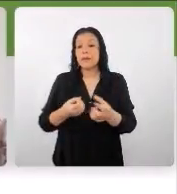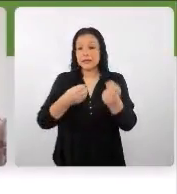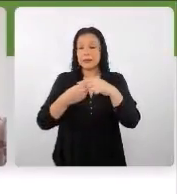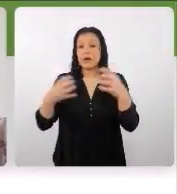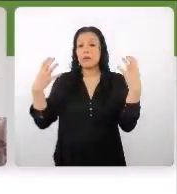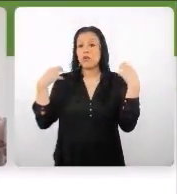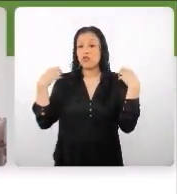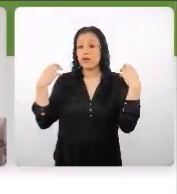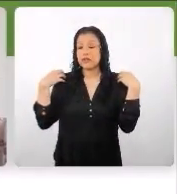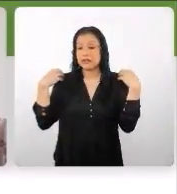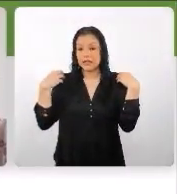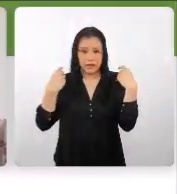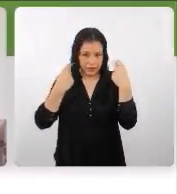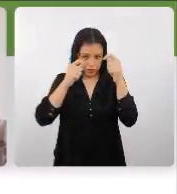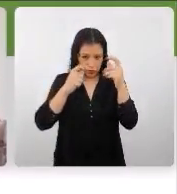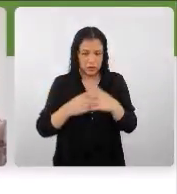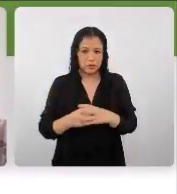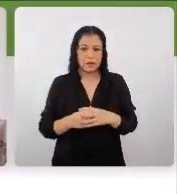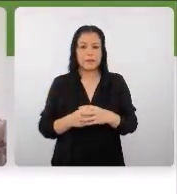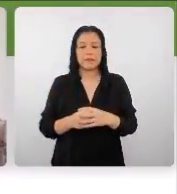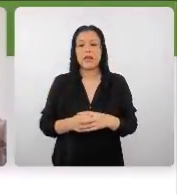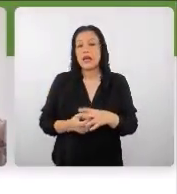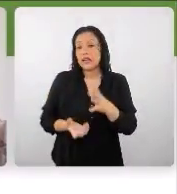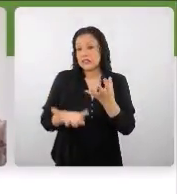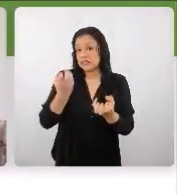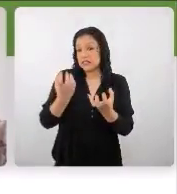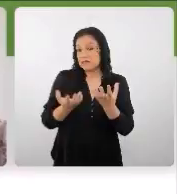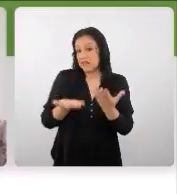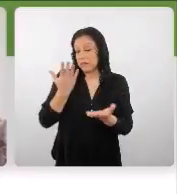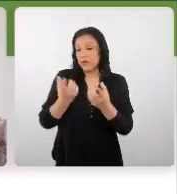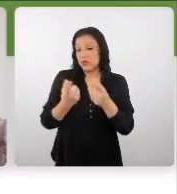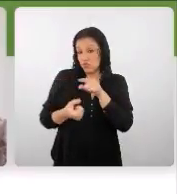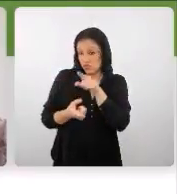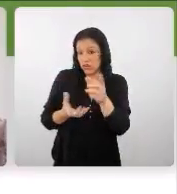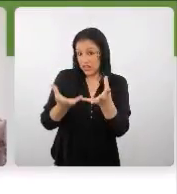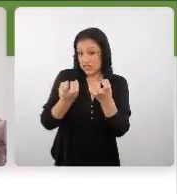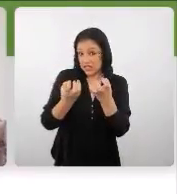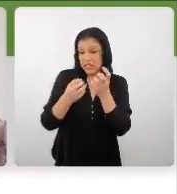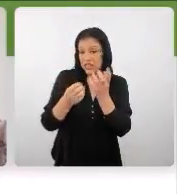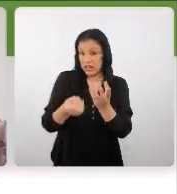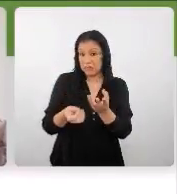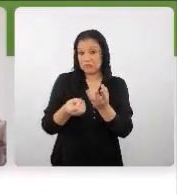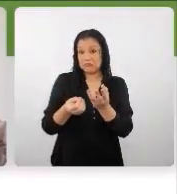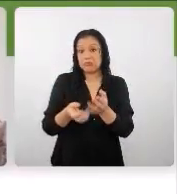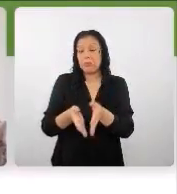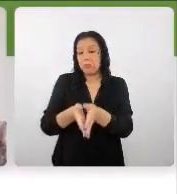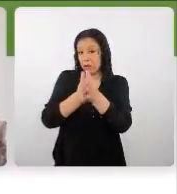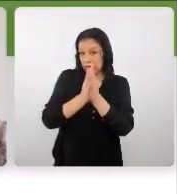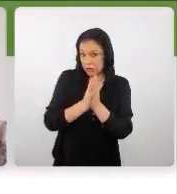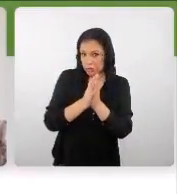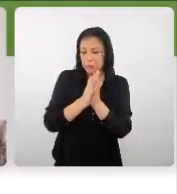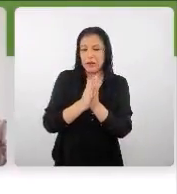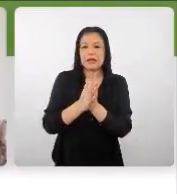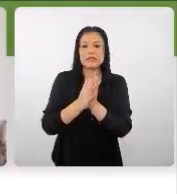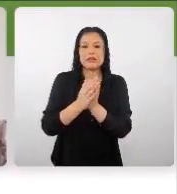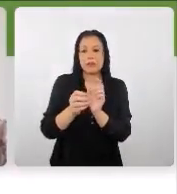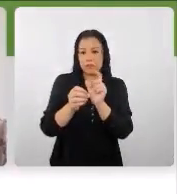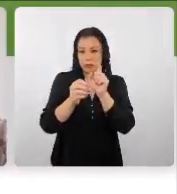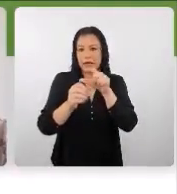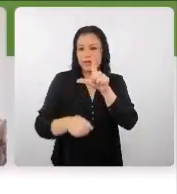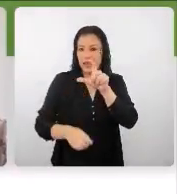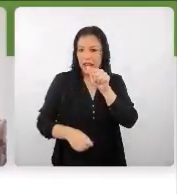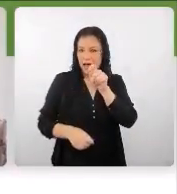un coexpositor más. En caso ustedes quisieran también aplicar para poder ser parte y miembros de LATA